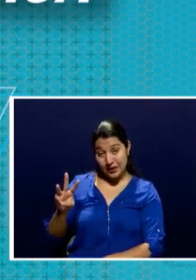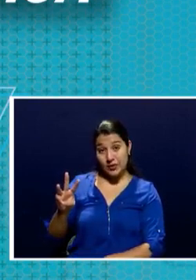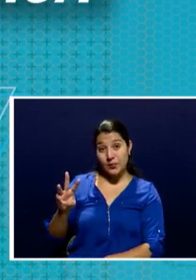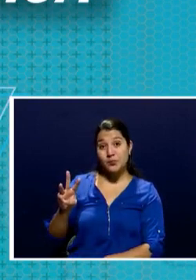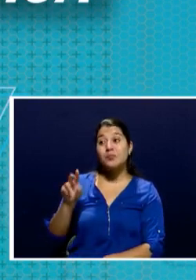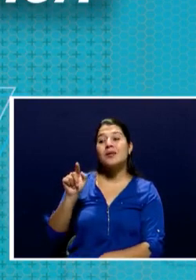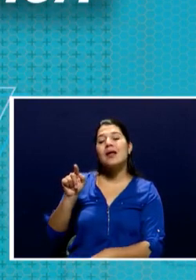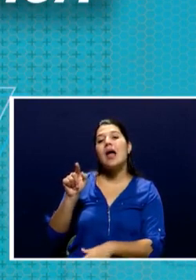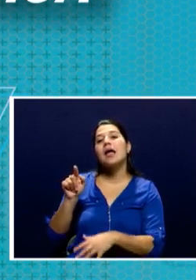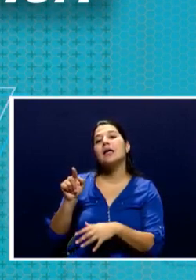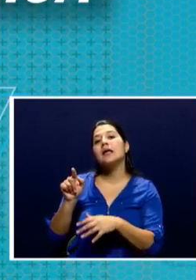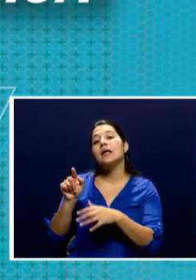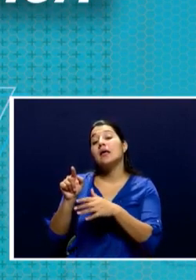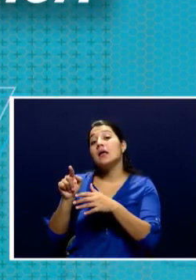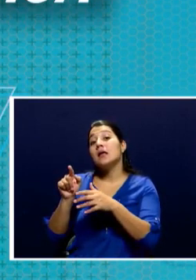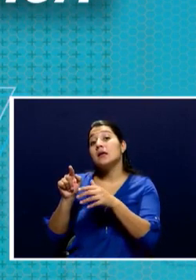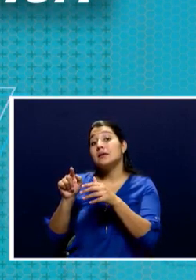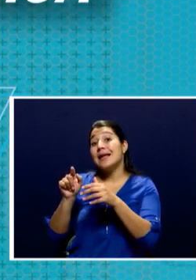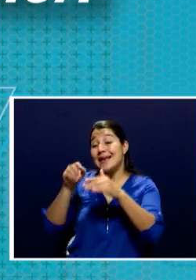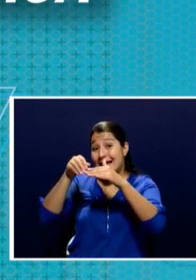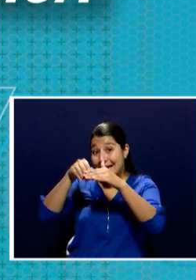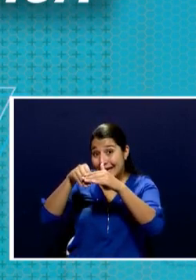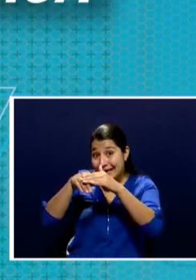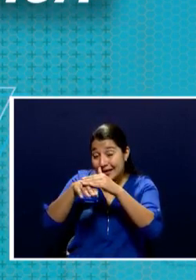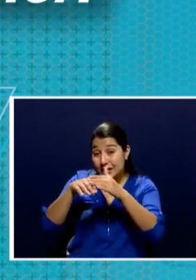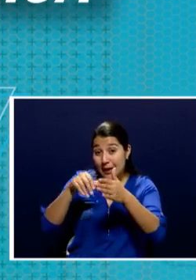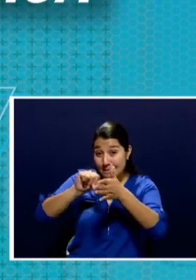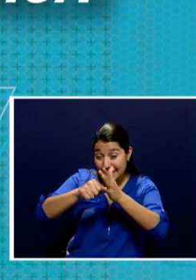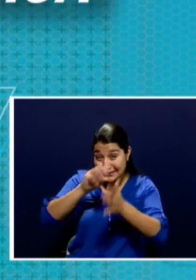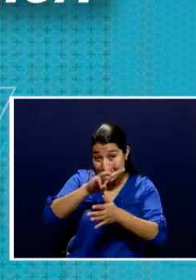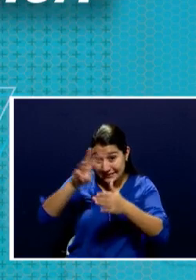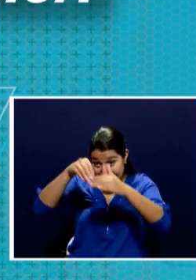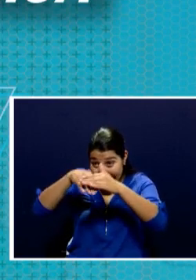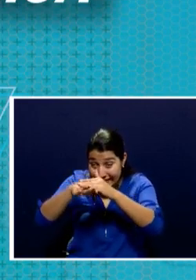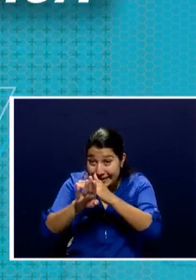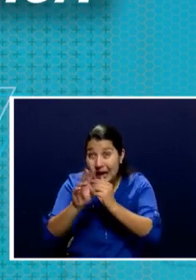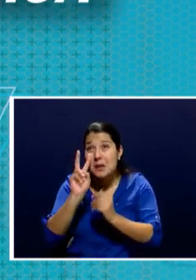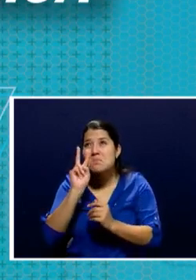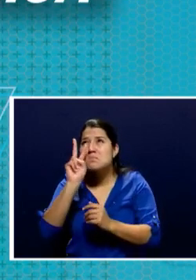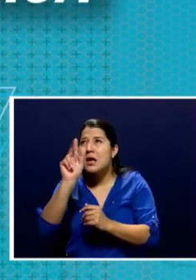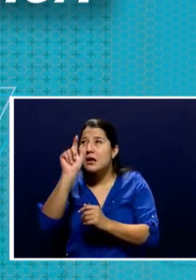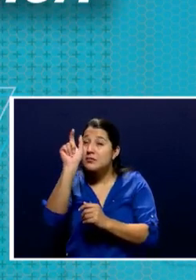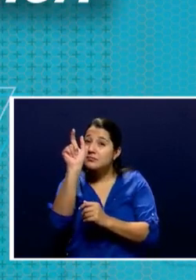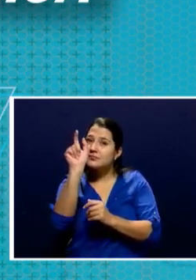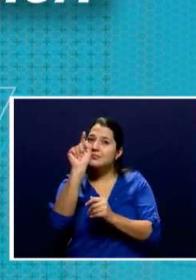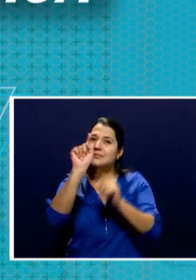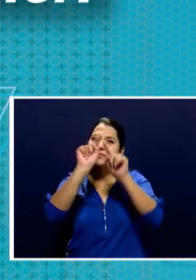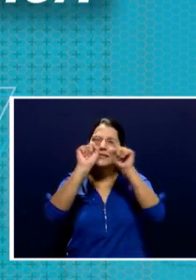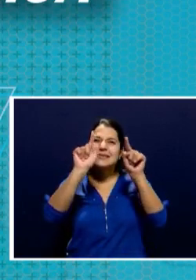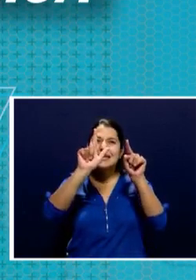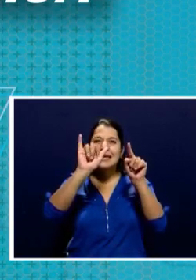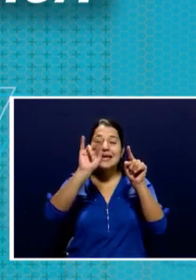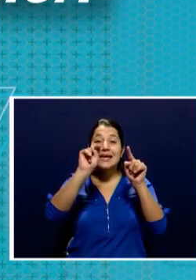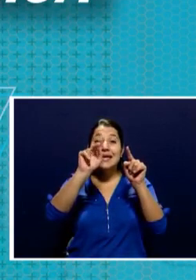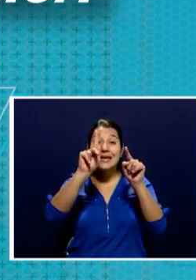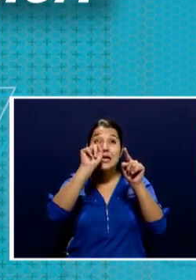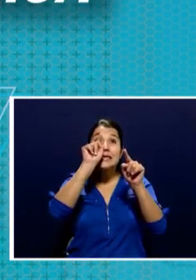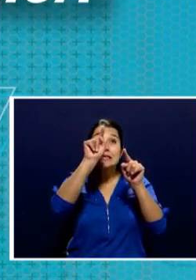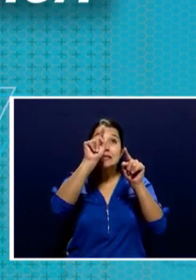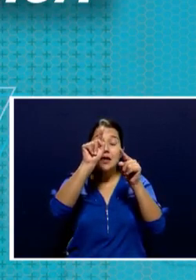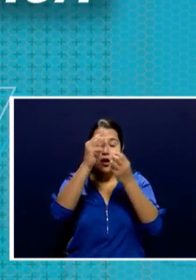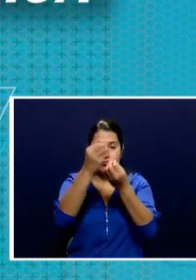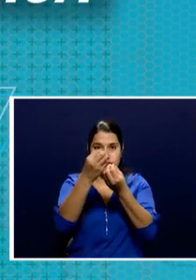Ministerio de Trabajo, que en la entrada principal de esa página se van a encontrar el link que los lleva al micrositio y ahí podrán tener acceso a toda